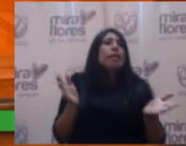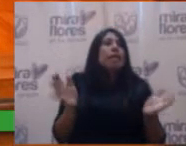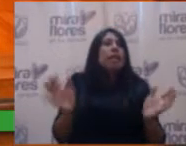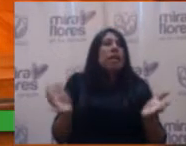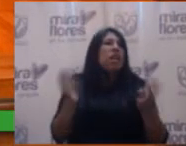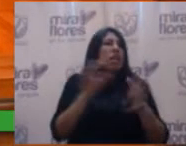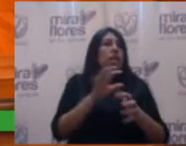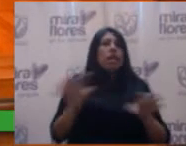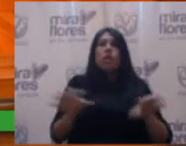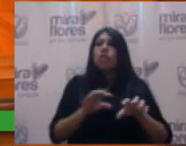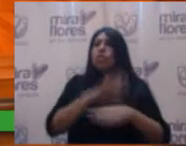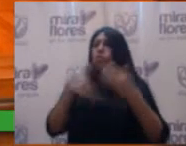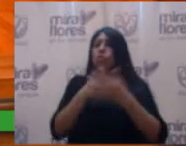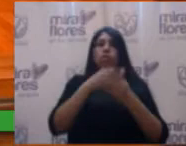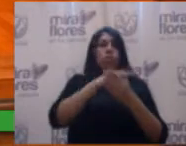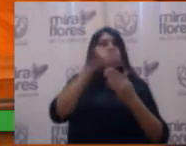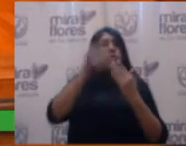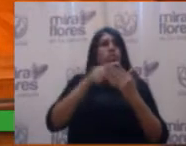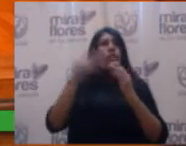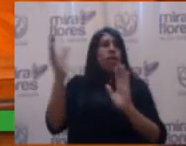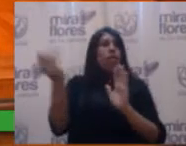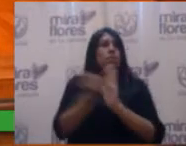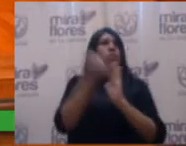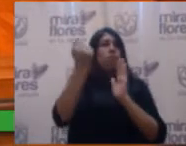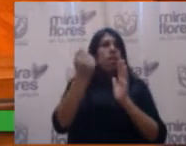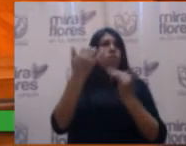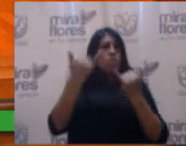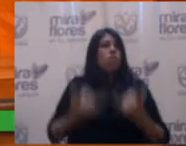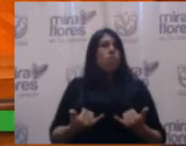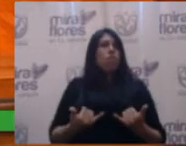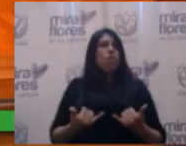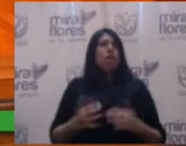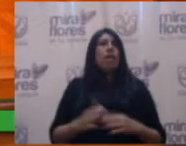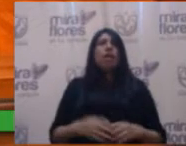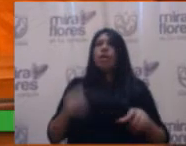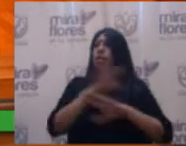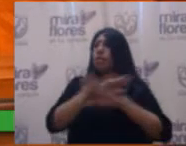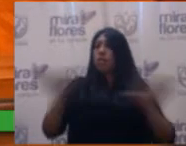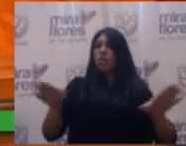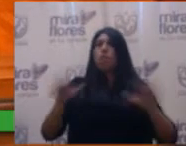todos estos proyectos que se han aprobado esta mañana en comisiones. Y levantamos la